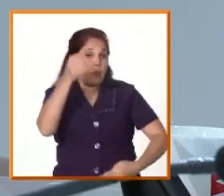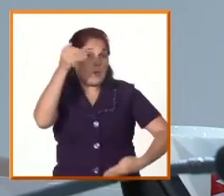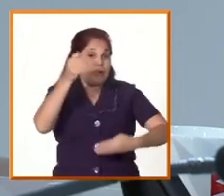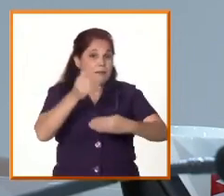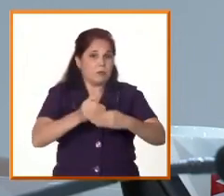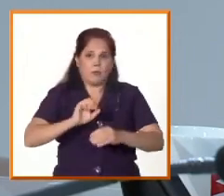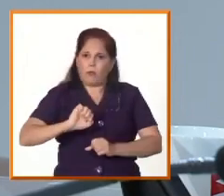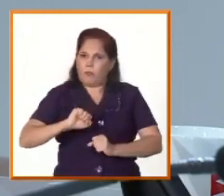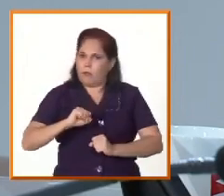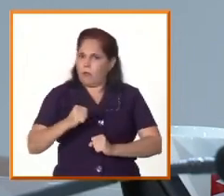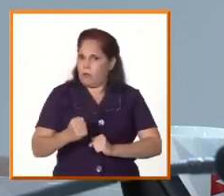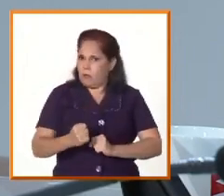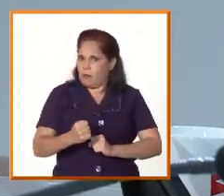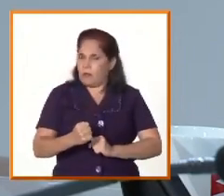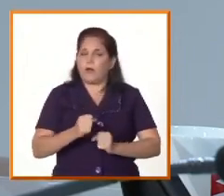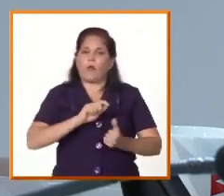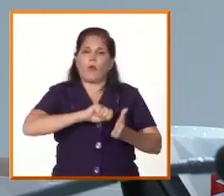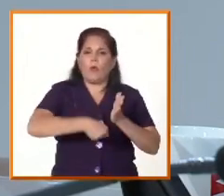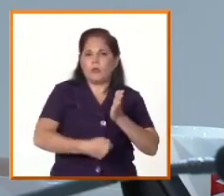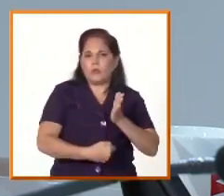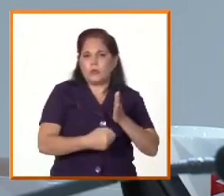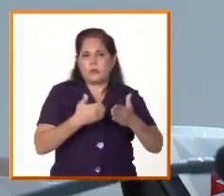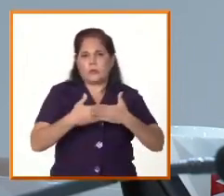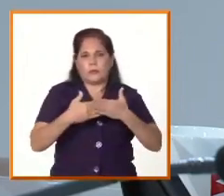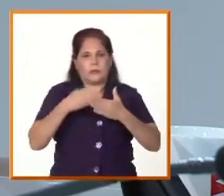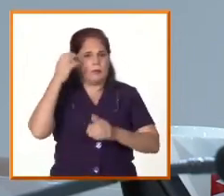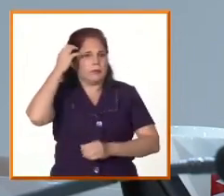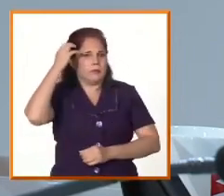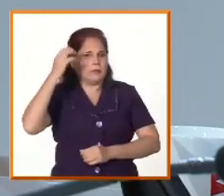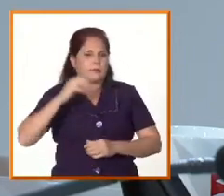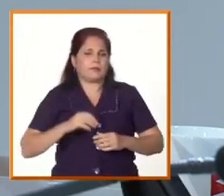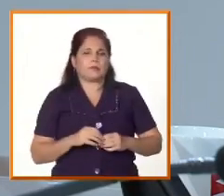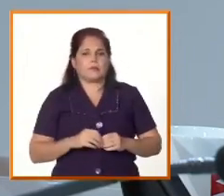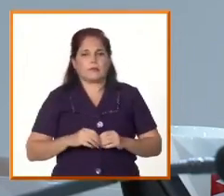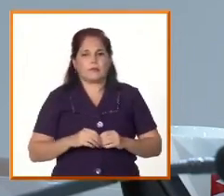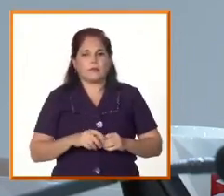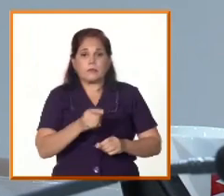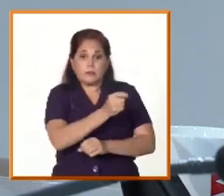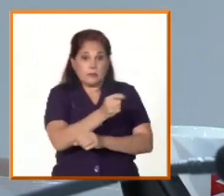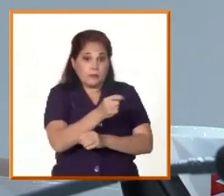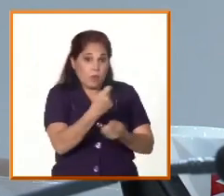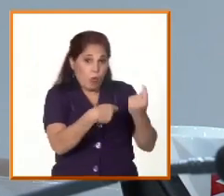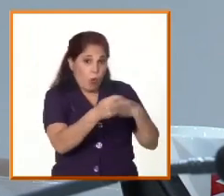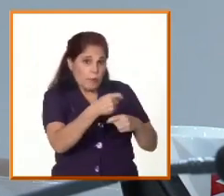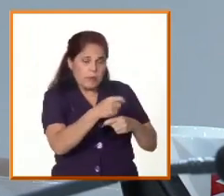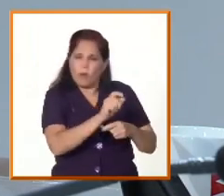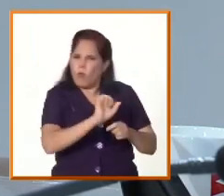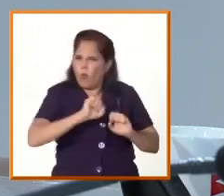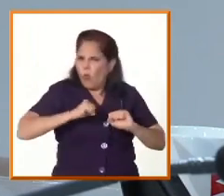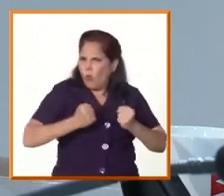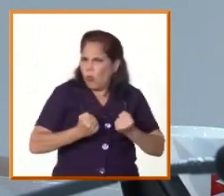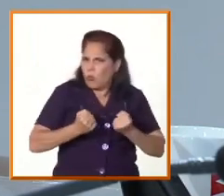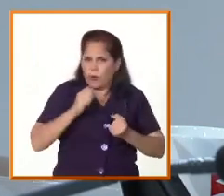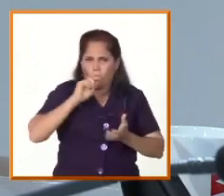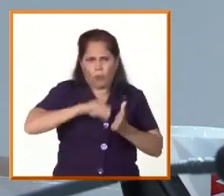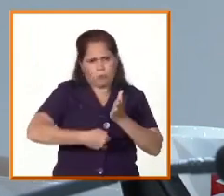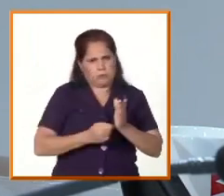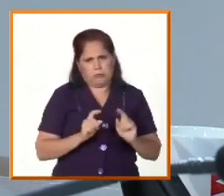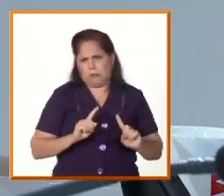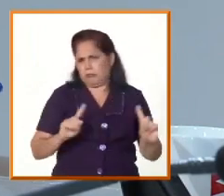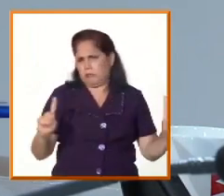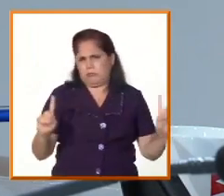obligatoriedad de poseer un contrato con una entidad Estatal o sea el pescador comercial no Estatal no está obligado a tener ese contrato